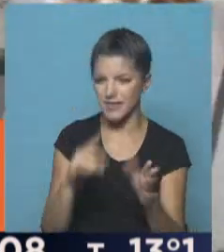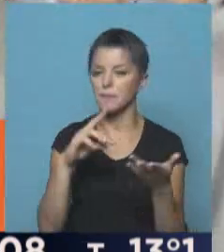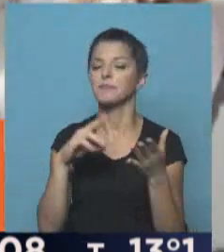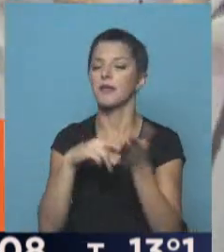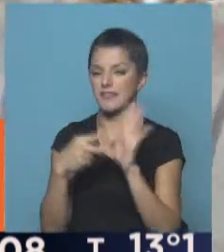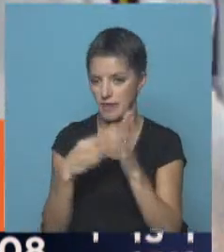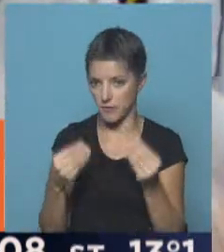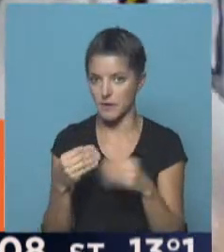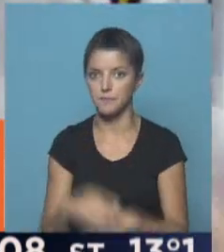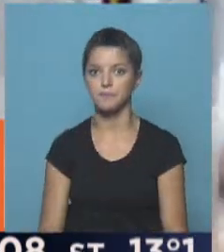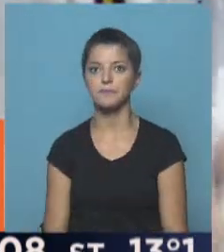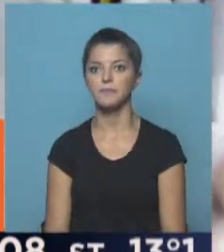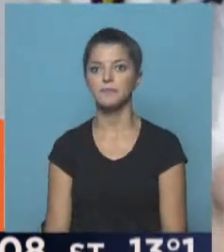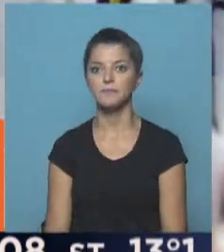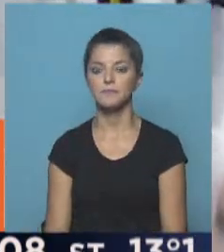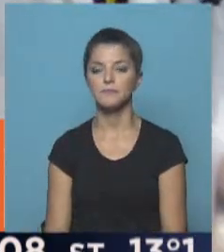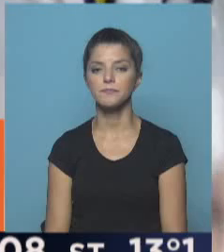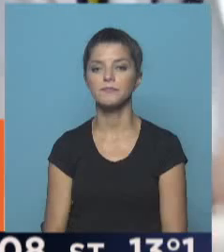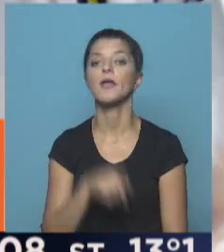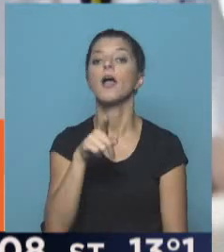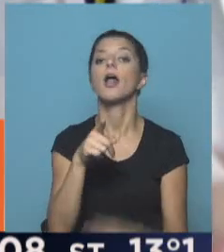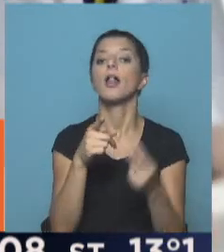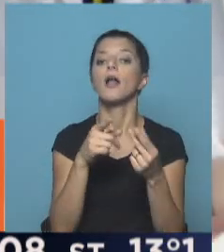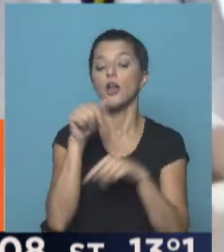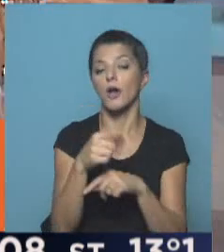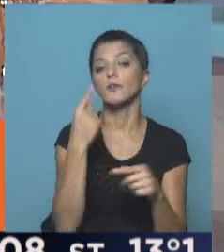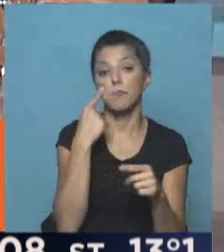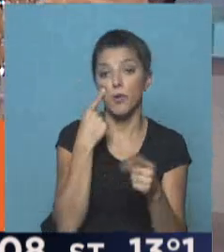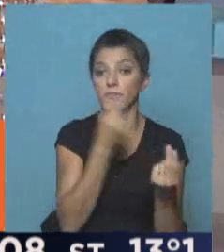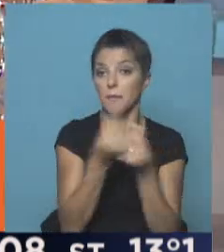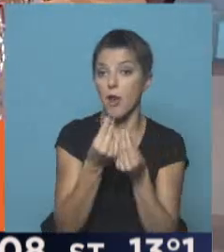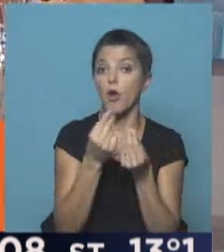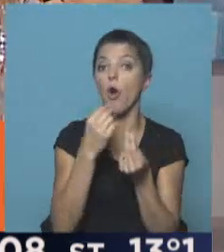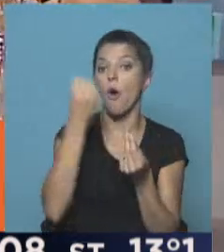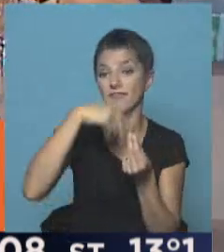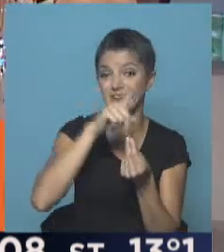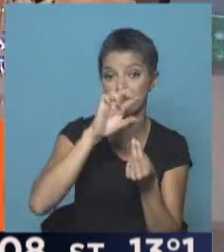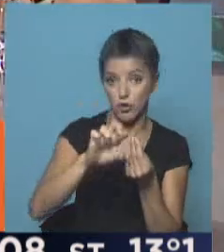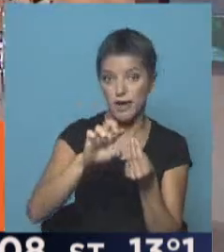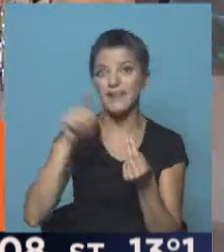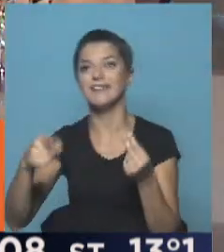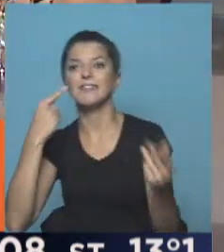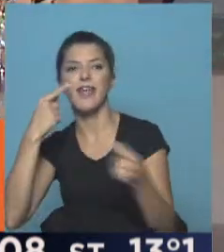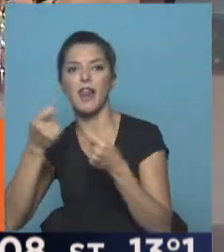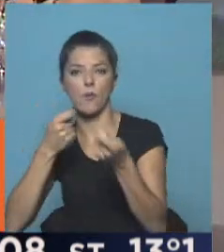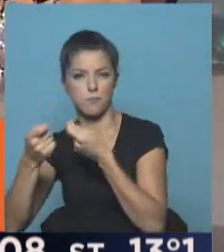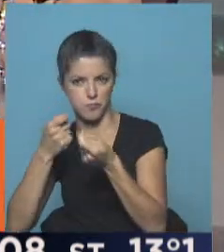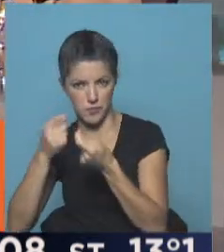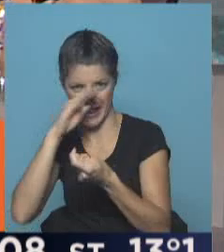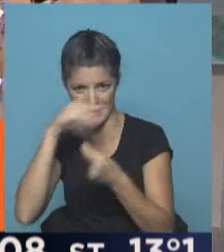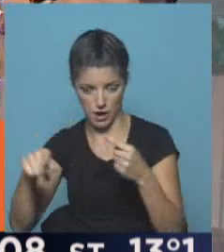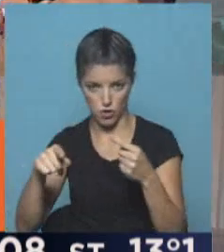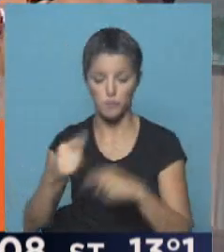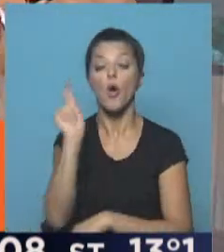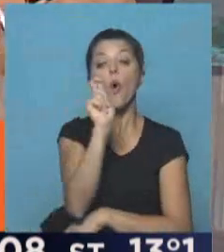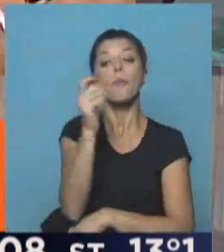significan. Es un punto intermedio entre lo que hasta ahora es la cotización oficial y la cotización del paralelo. Hace un mes, para tomar